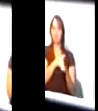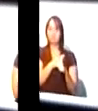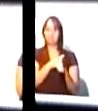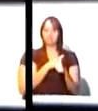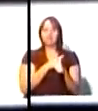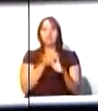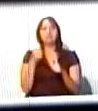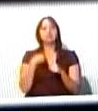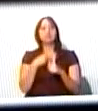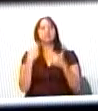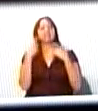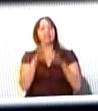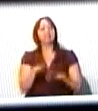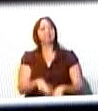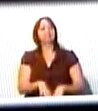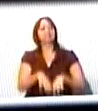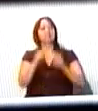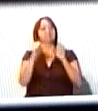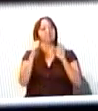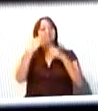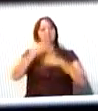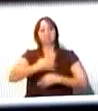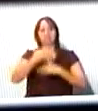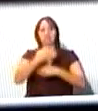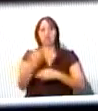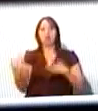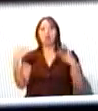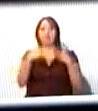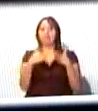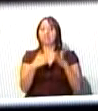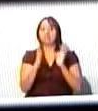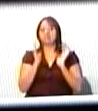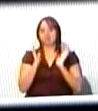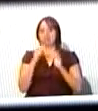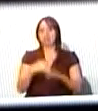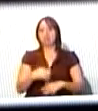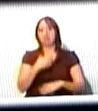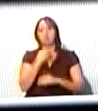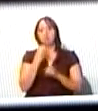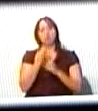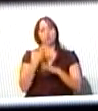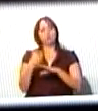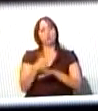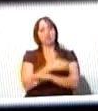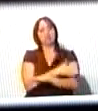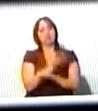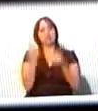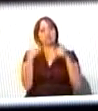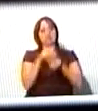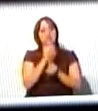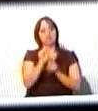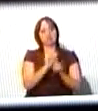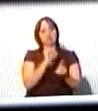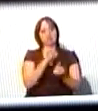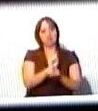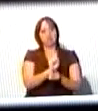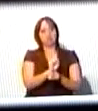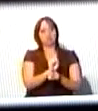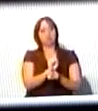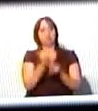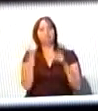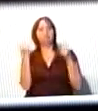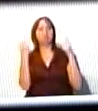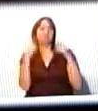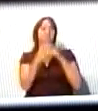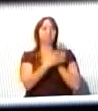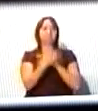Yo ya había tomado la decisión de volver a aspirar mucho antes de que ocurriera esa situación que se